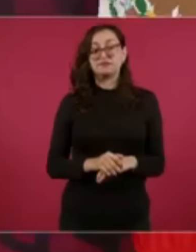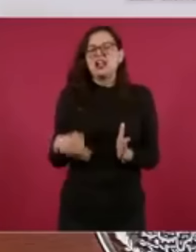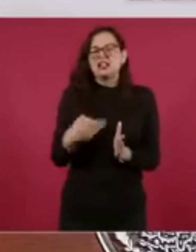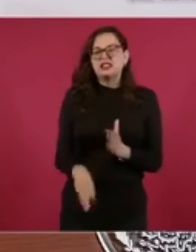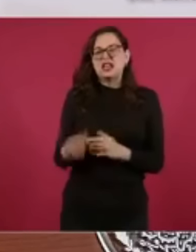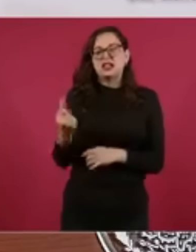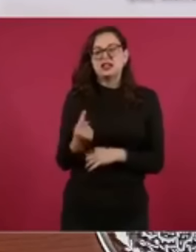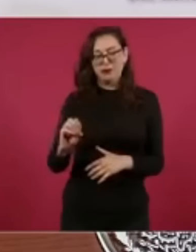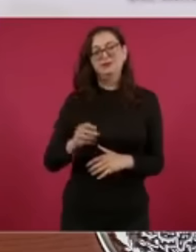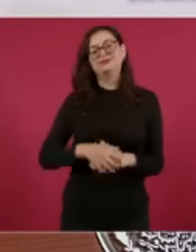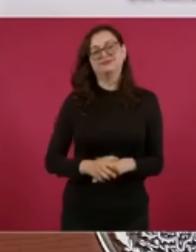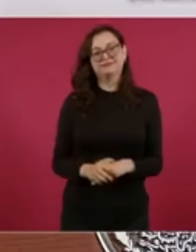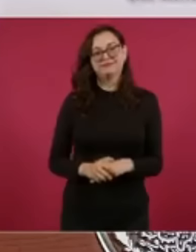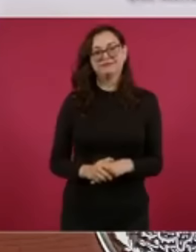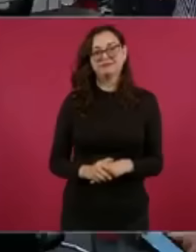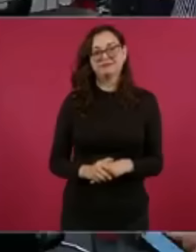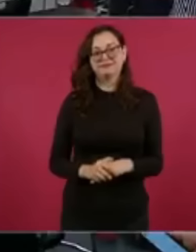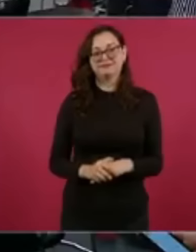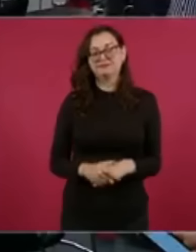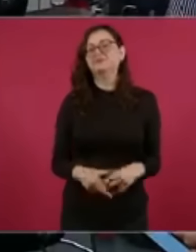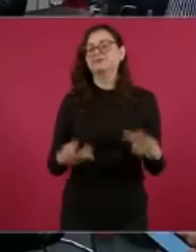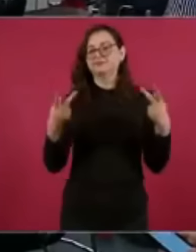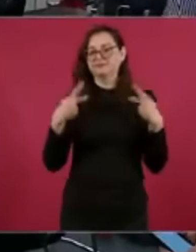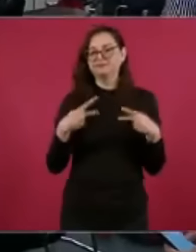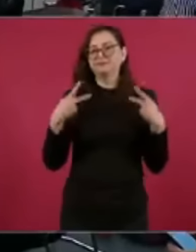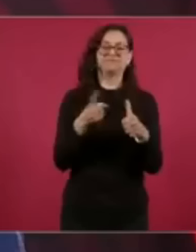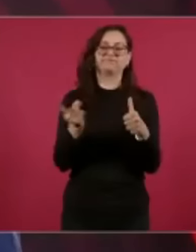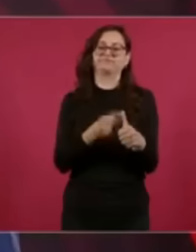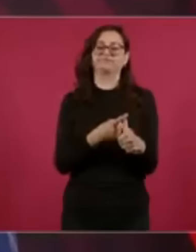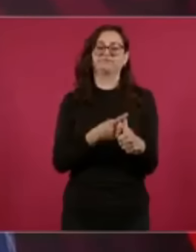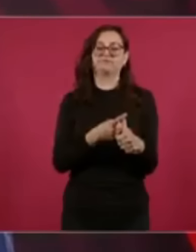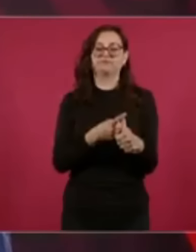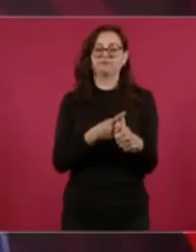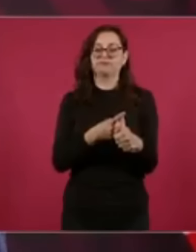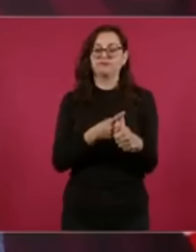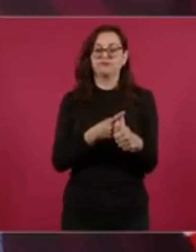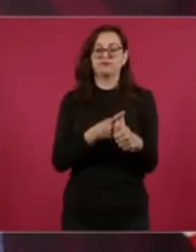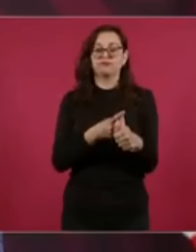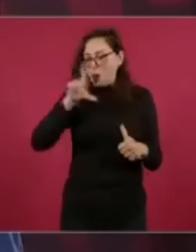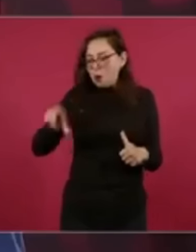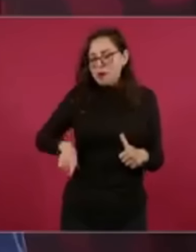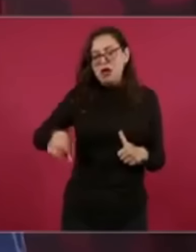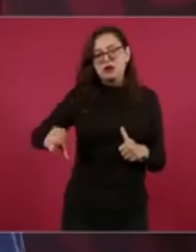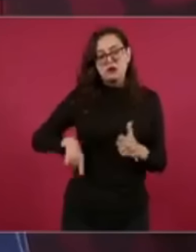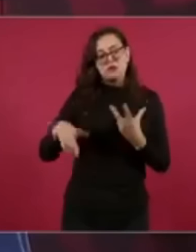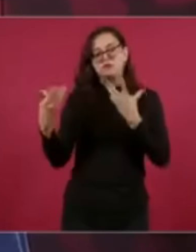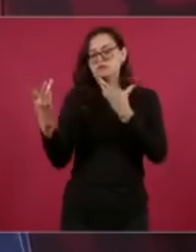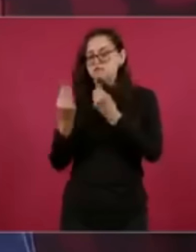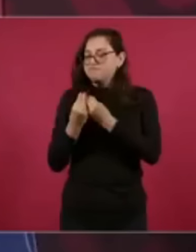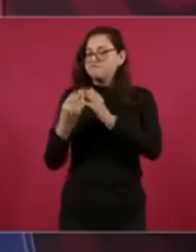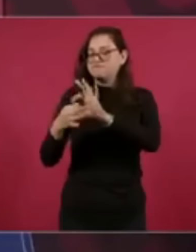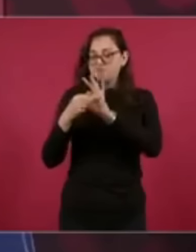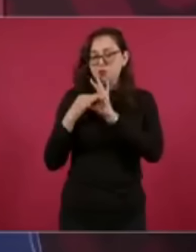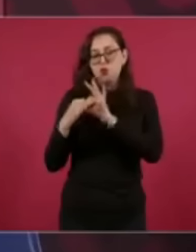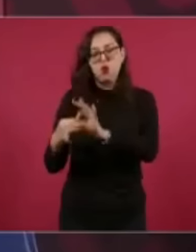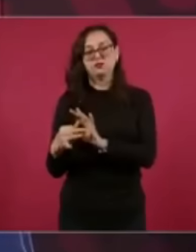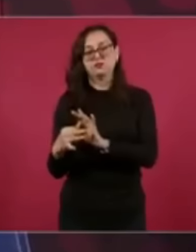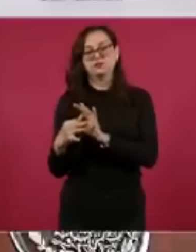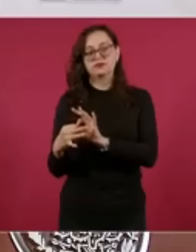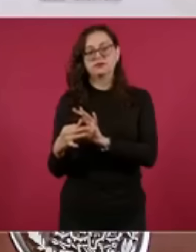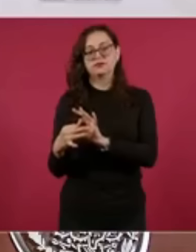ahora? Pueblo, que se siga pensando en el pueblo, que no haya divorcio, que el gobierno